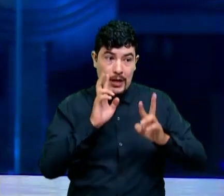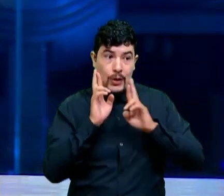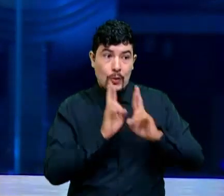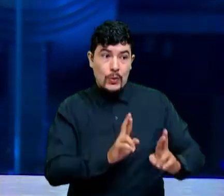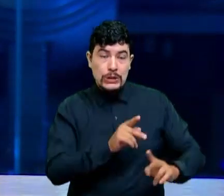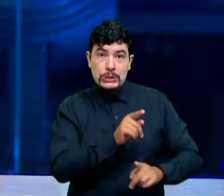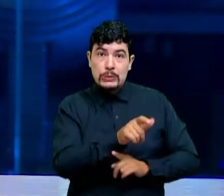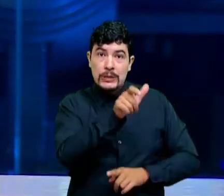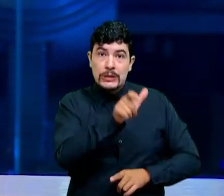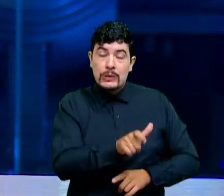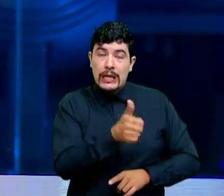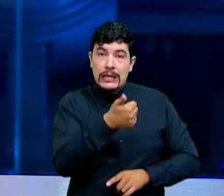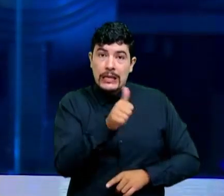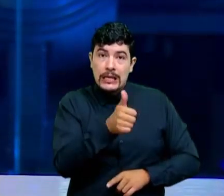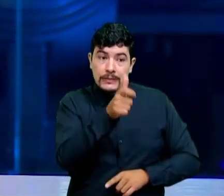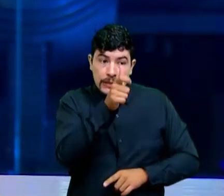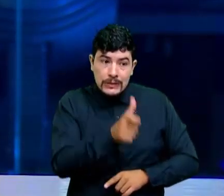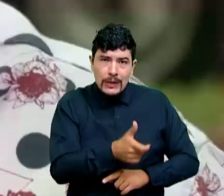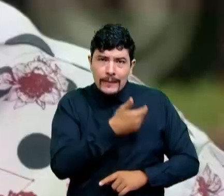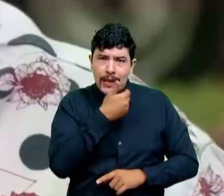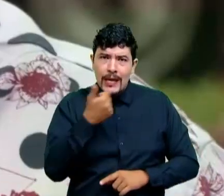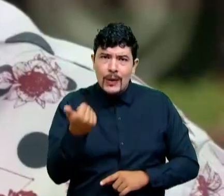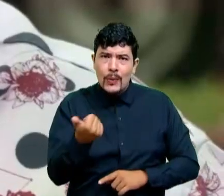este concurso en todo el país.